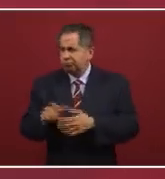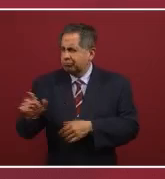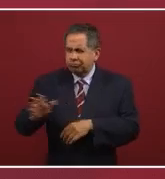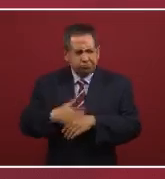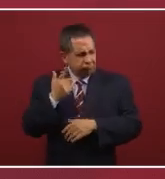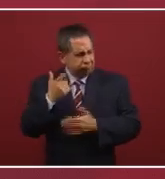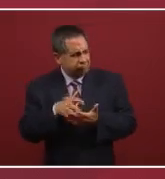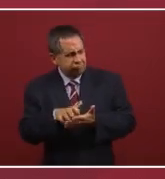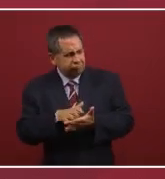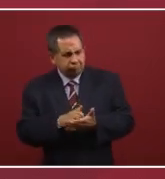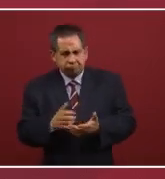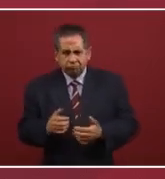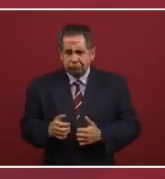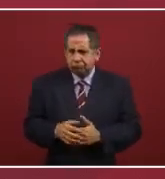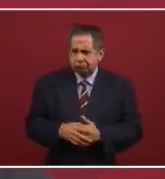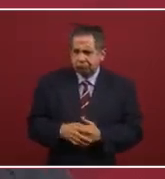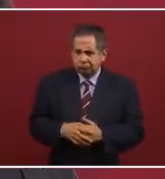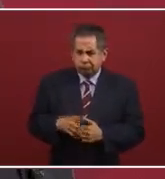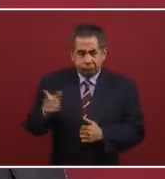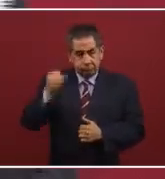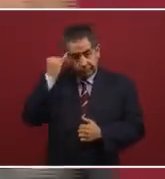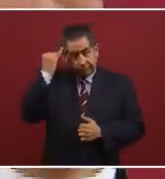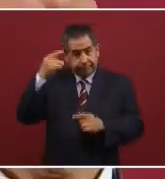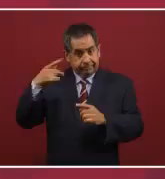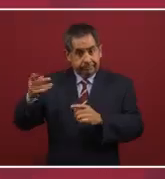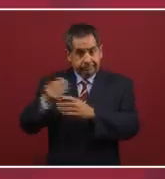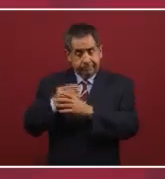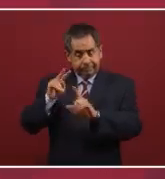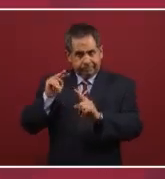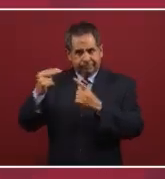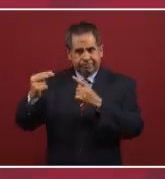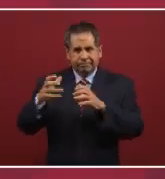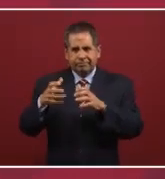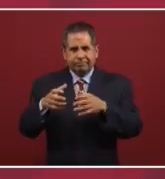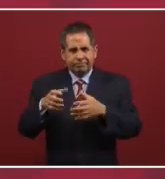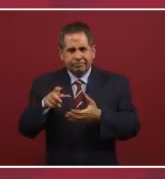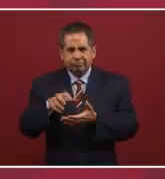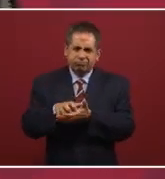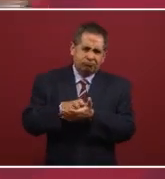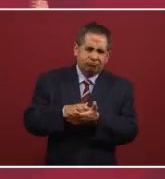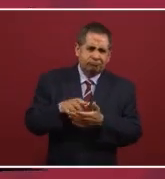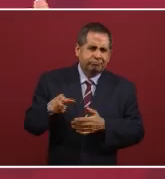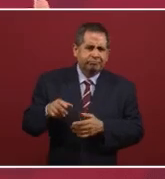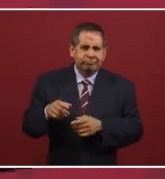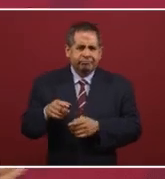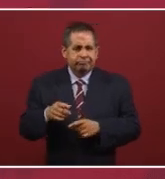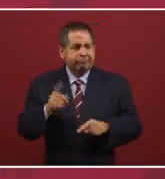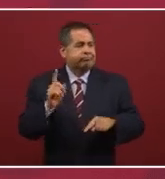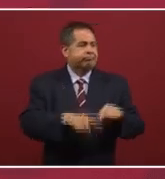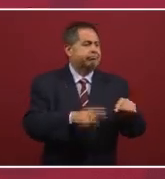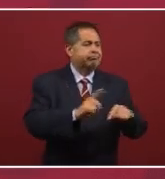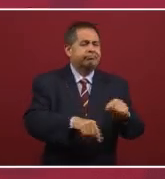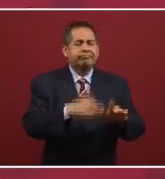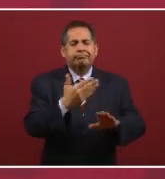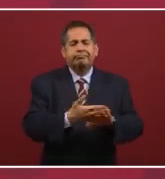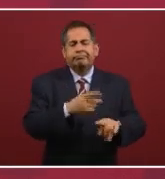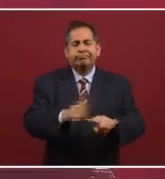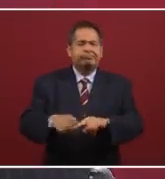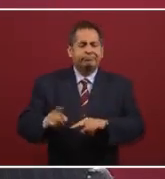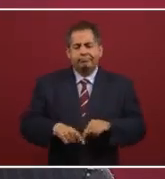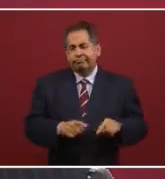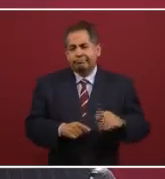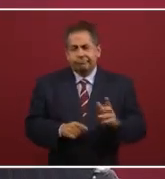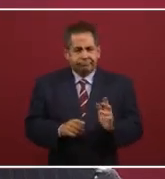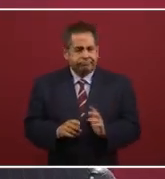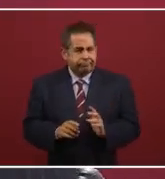austeridad? Con la idea de que la austeridad era afectar